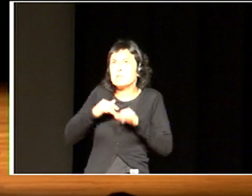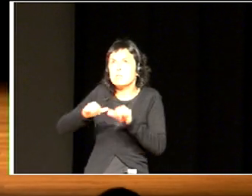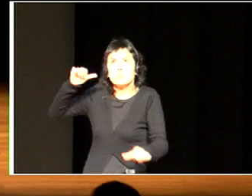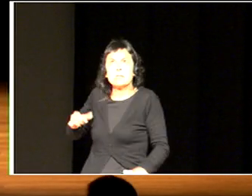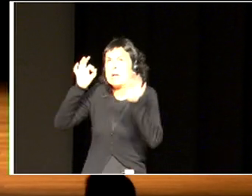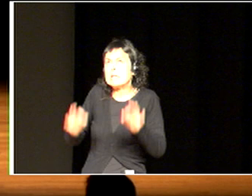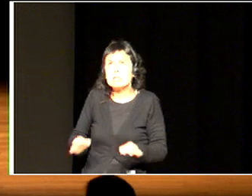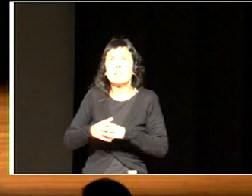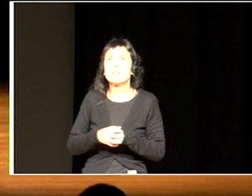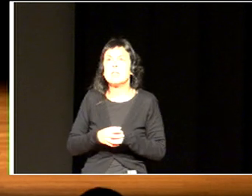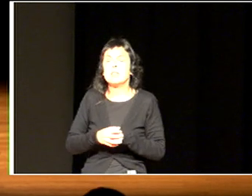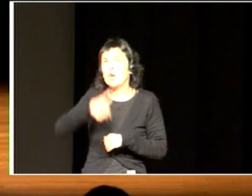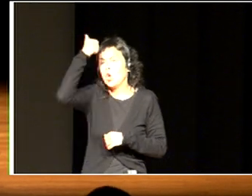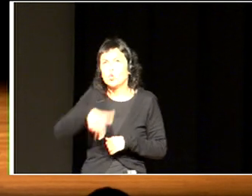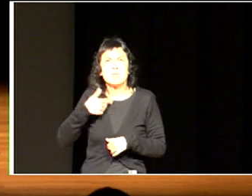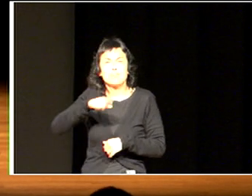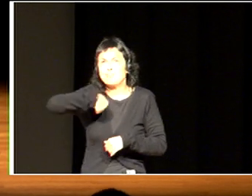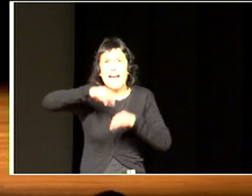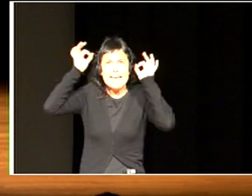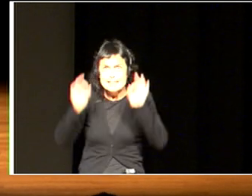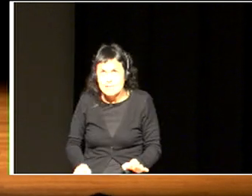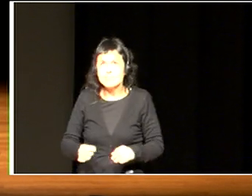los hombres somos así